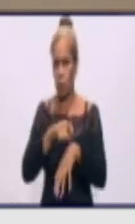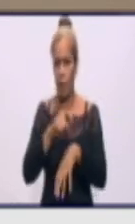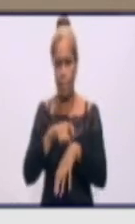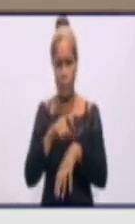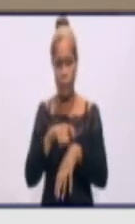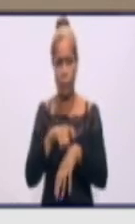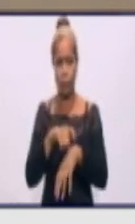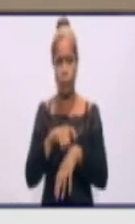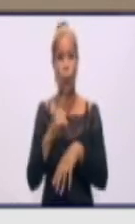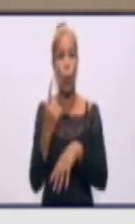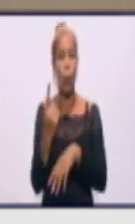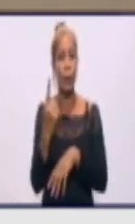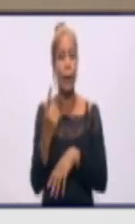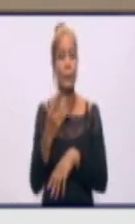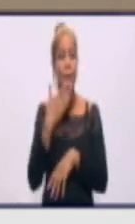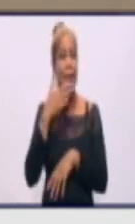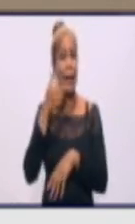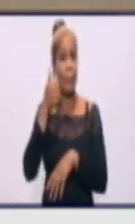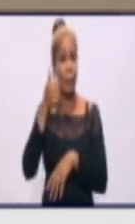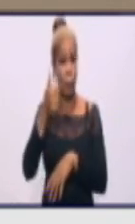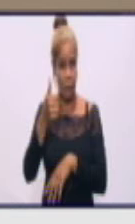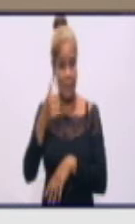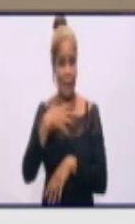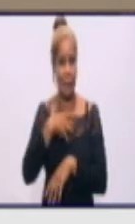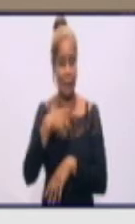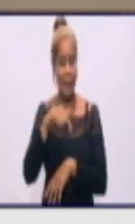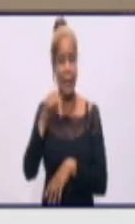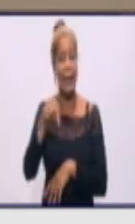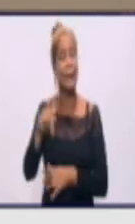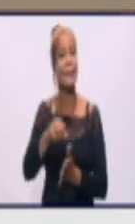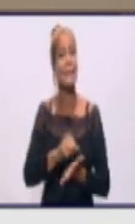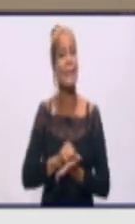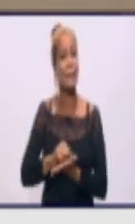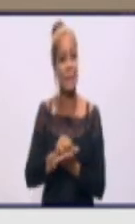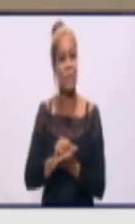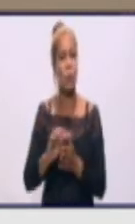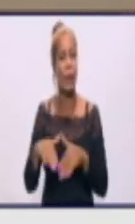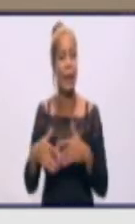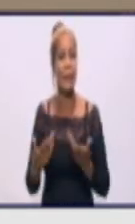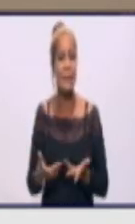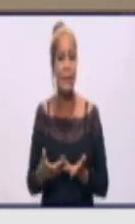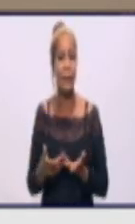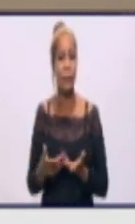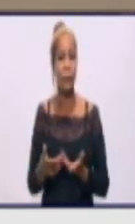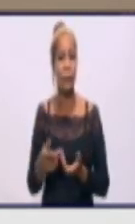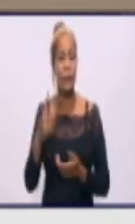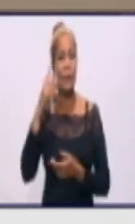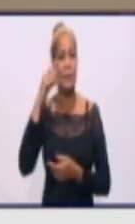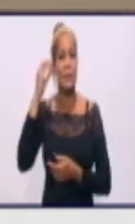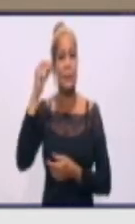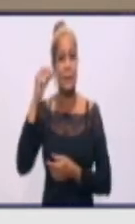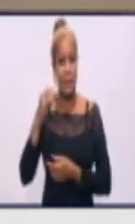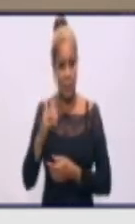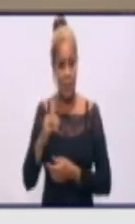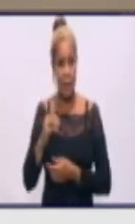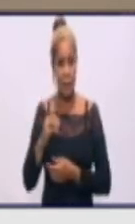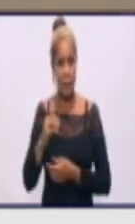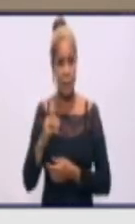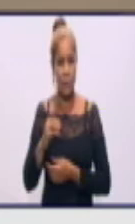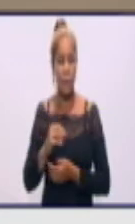esta plataforma, además de la comodidad de solicitarlo del hogar, que es dominio de intranet nacional, o